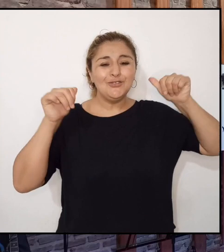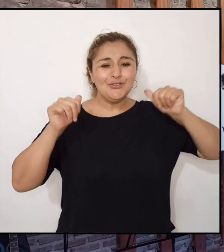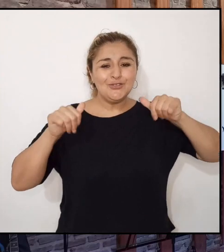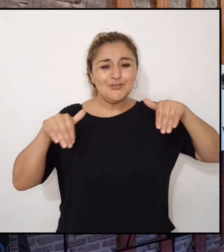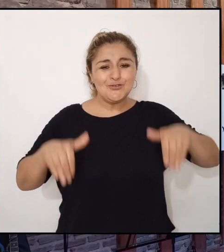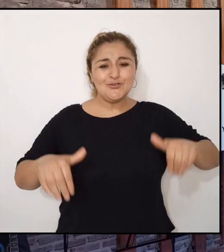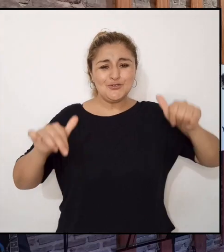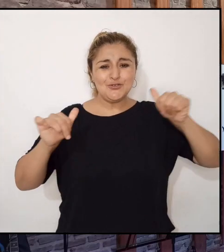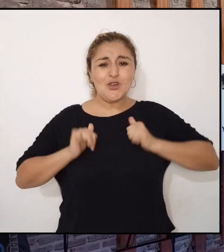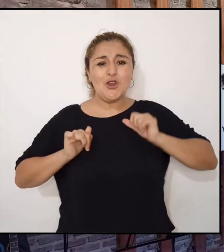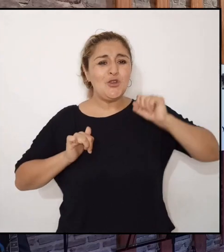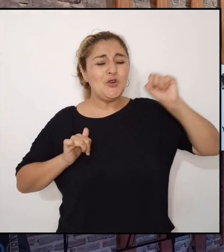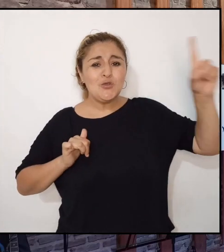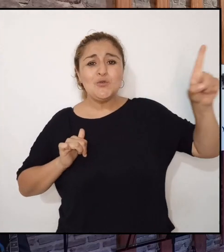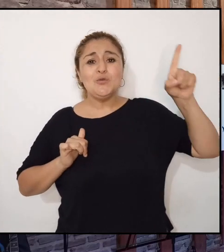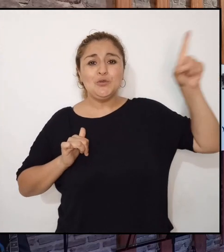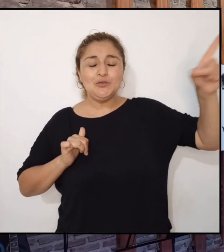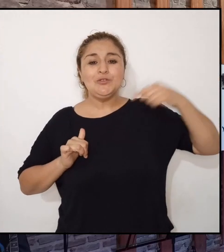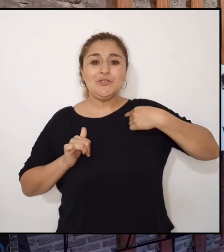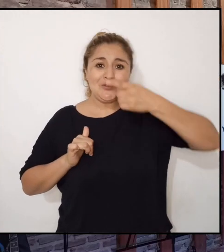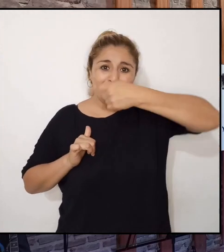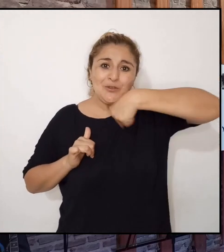No con intereses.